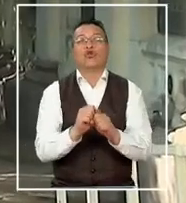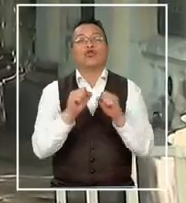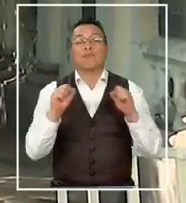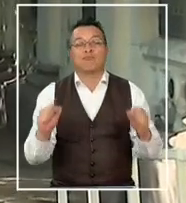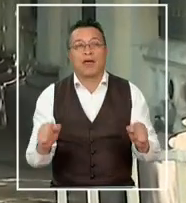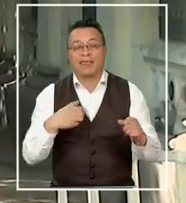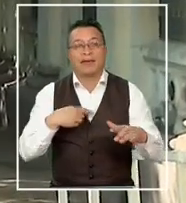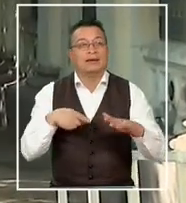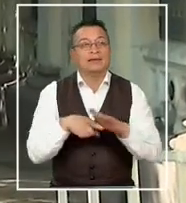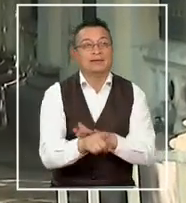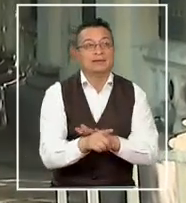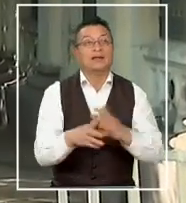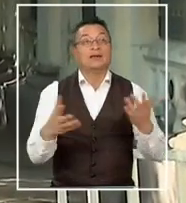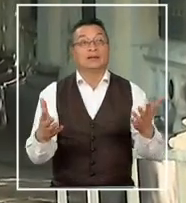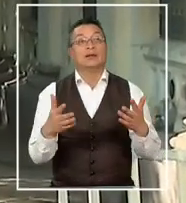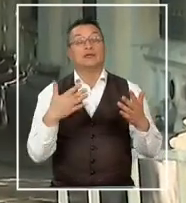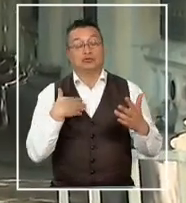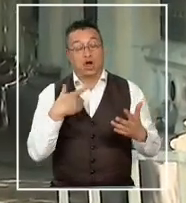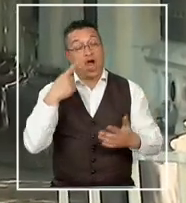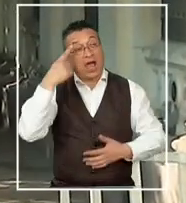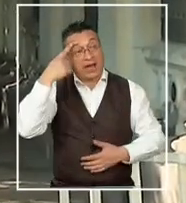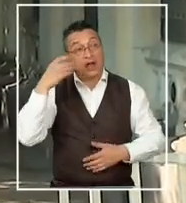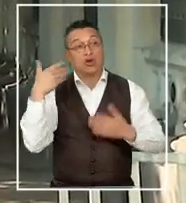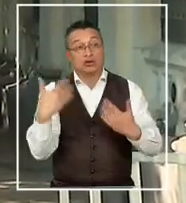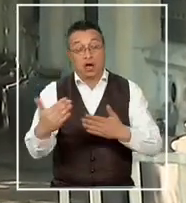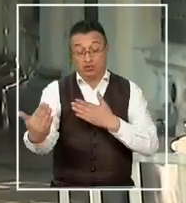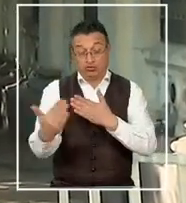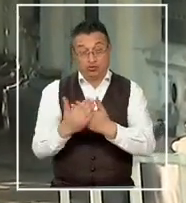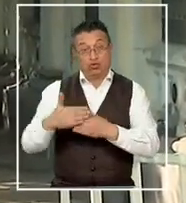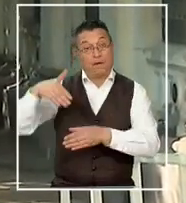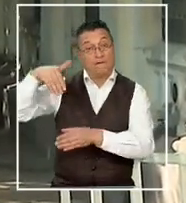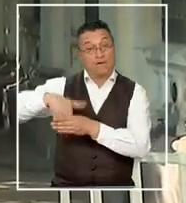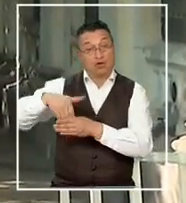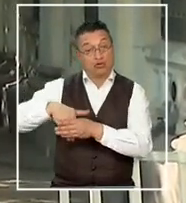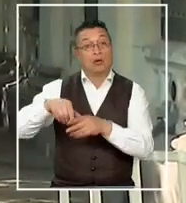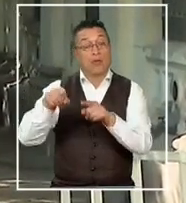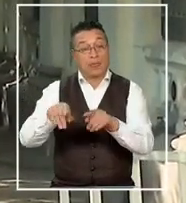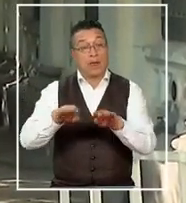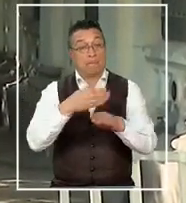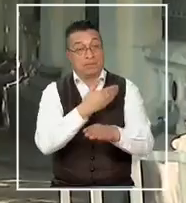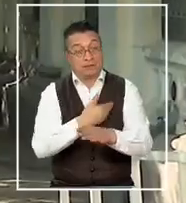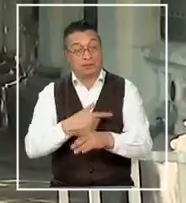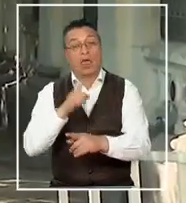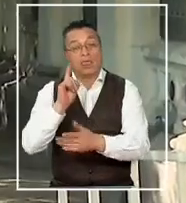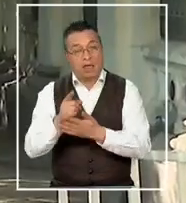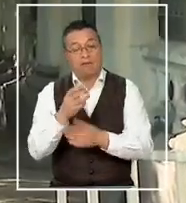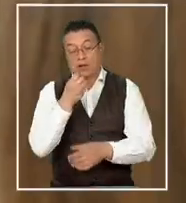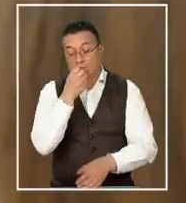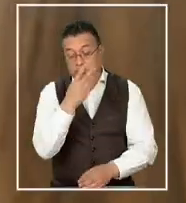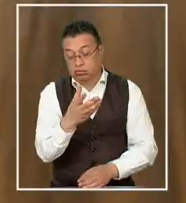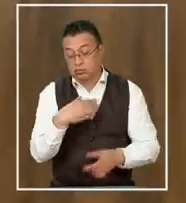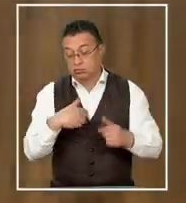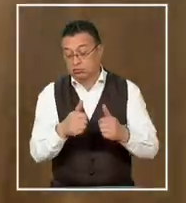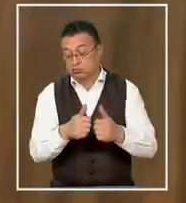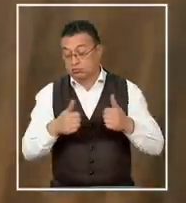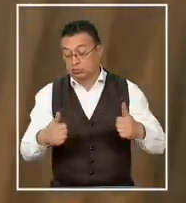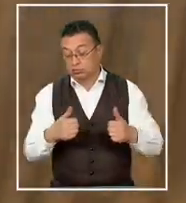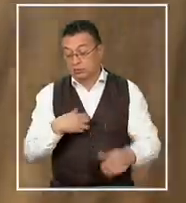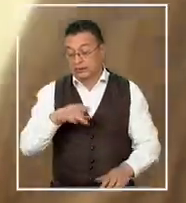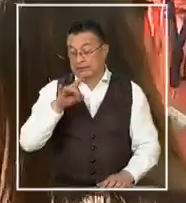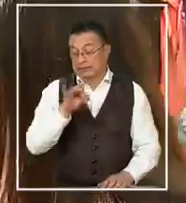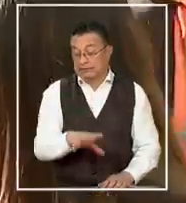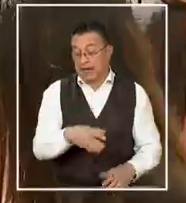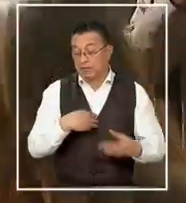de incidir, por lo tanto también yo creo que cuando se llegue la votación de esas presidencias también nosotros debemos decir algo como consejero. Aunque saben que es